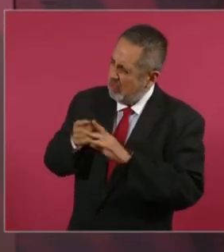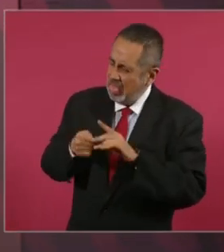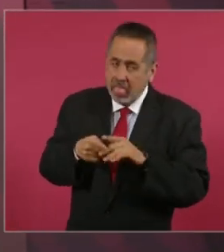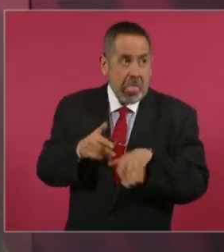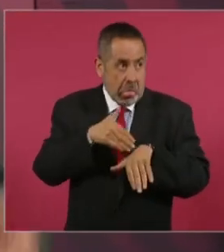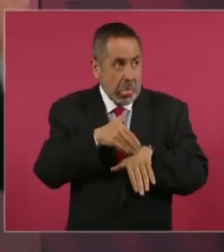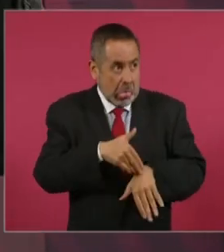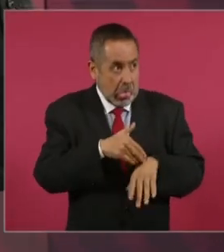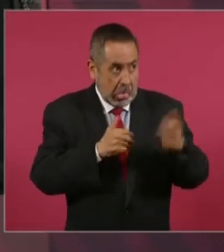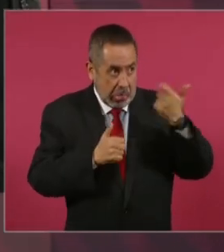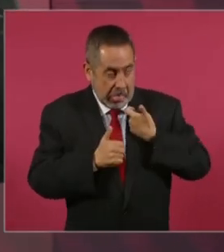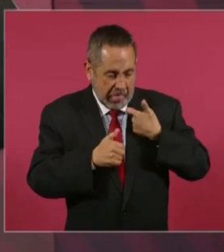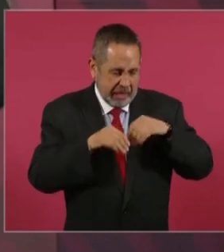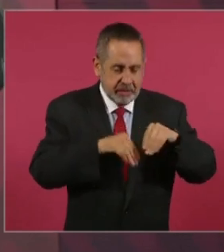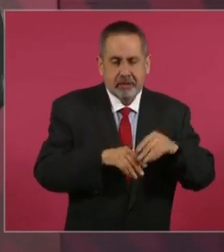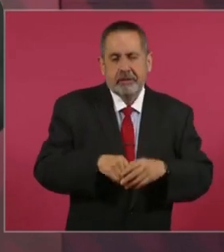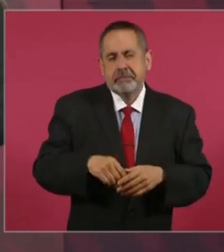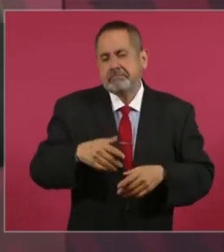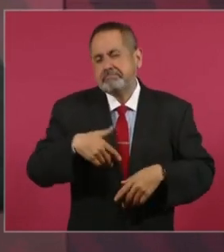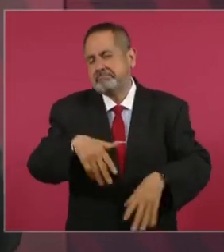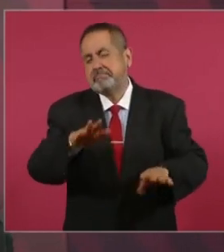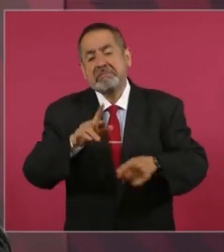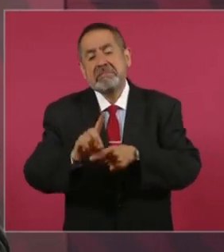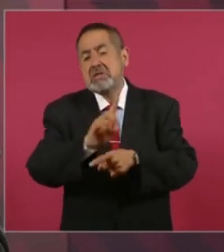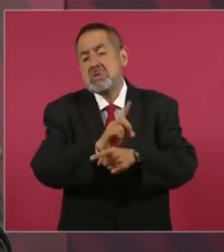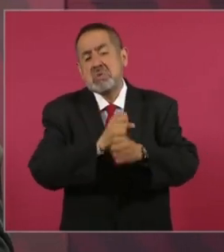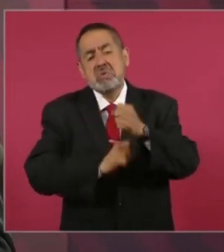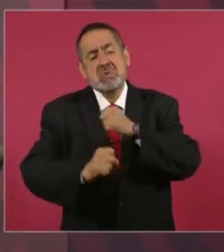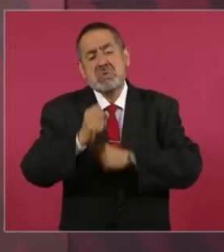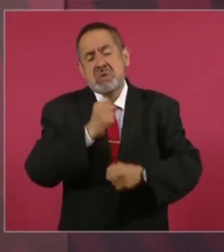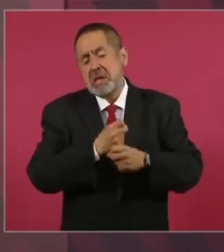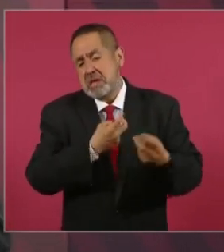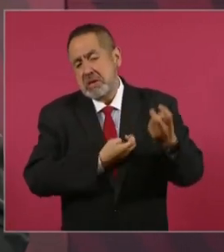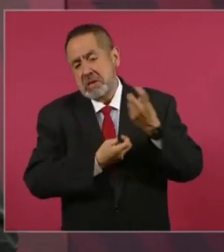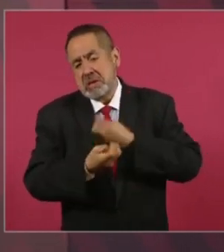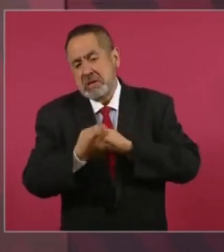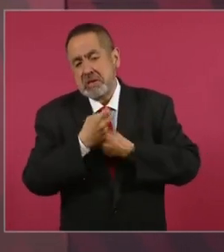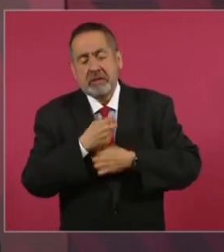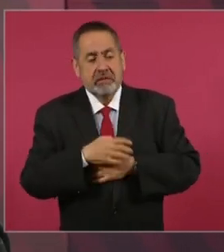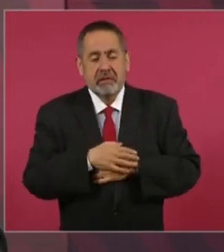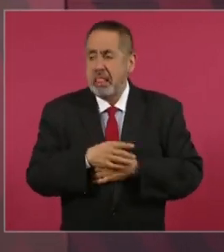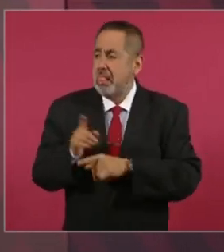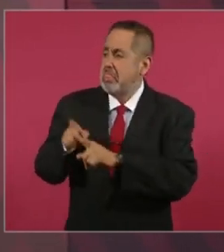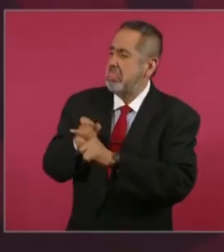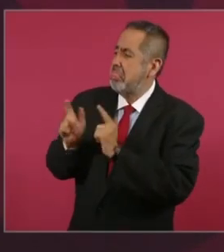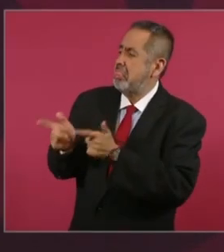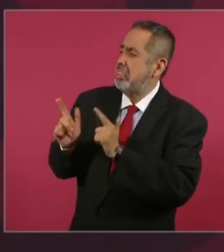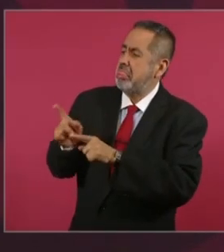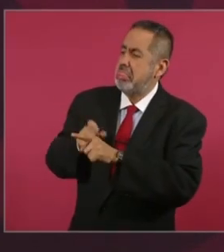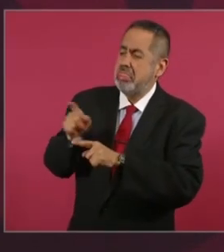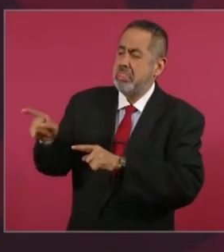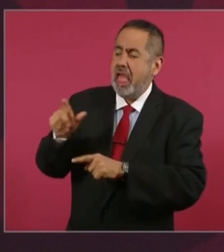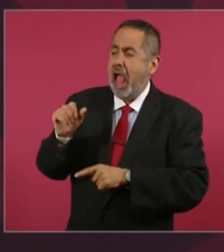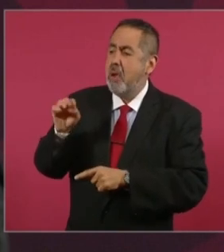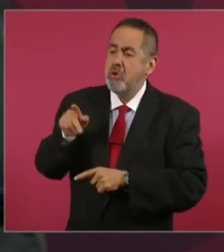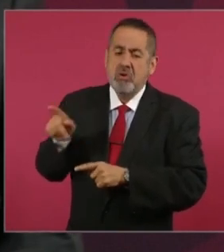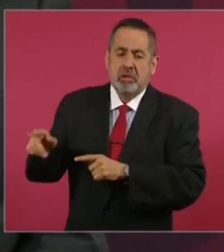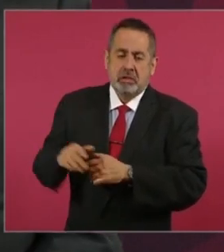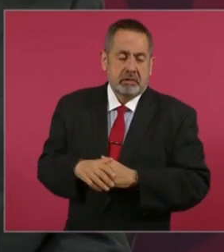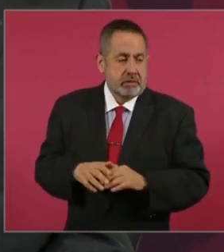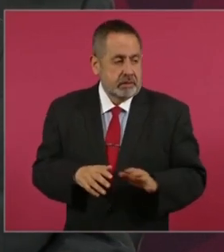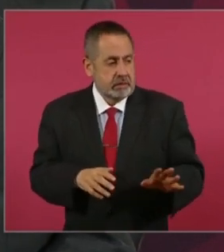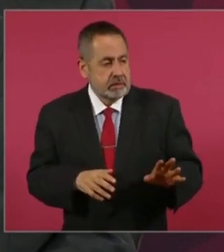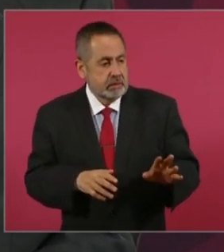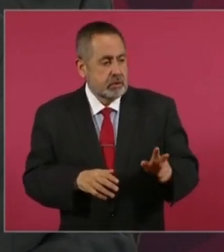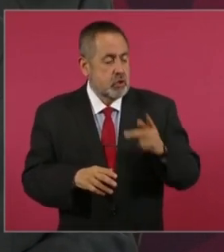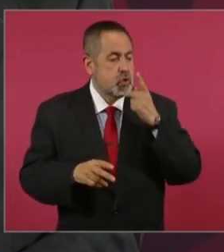manipuladores, pues que los padezco desde hace años, se burlaban de mí, porque hablaba yo